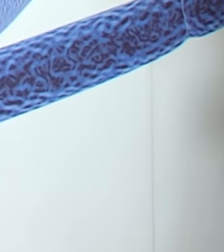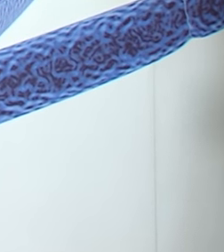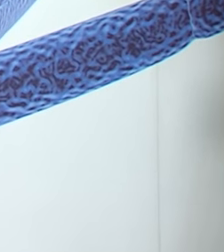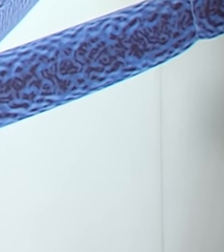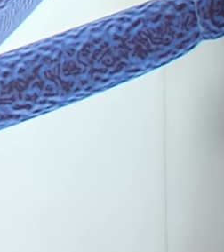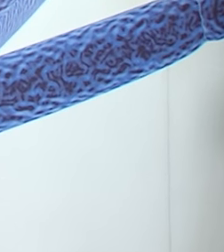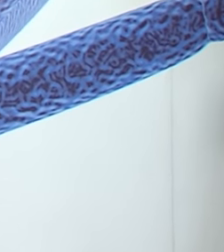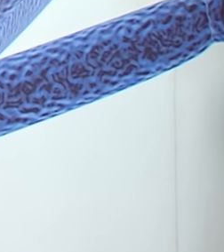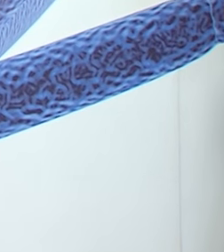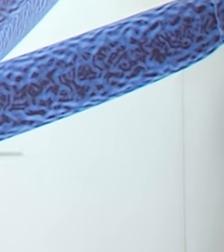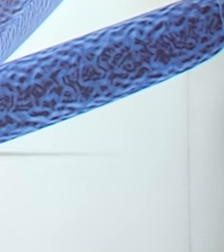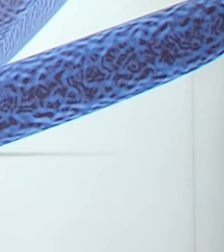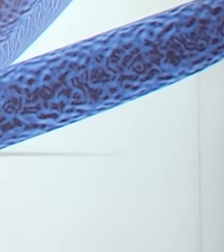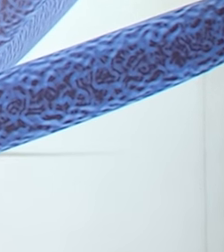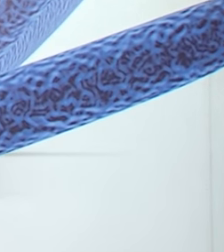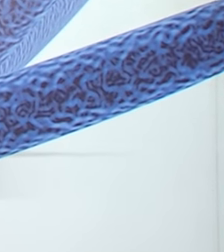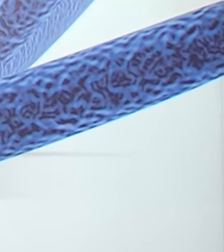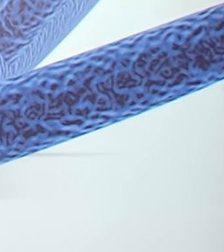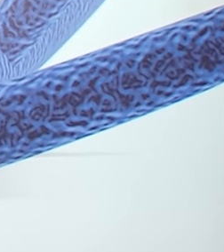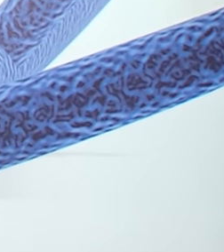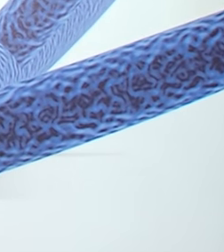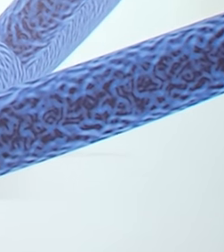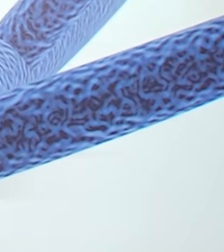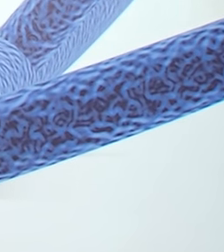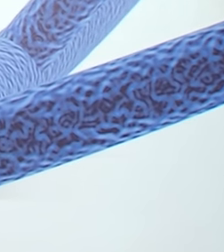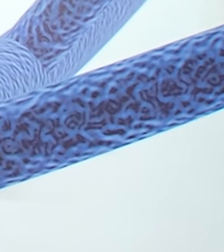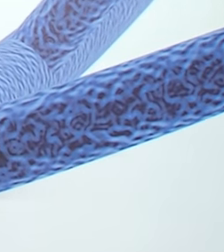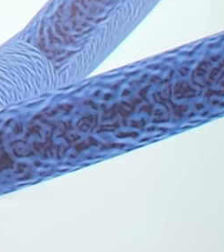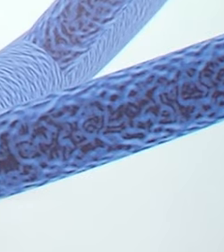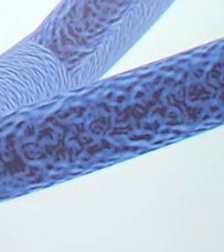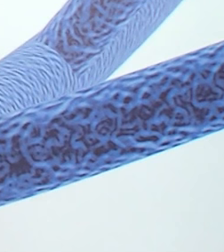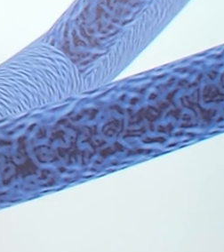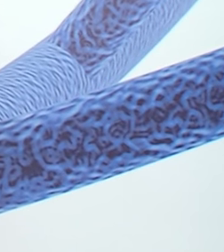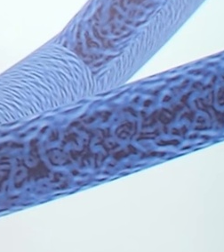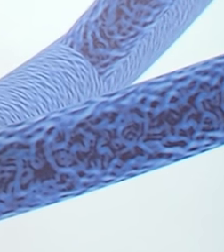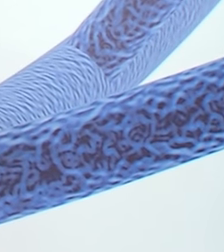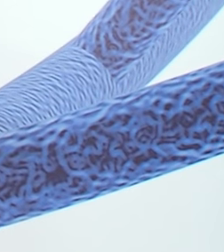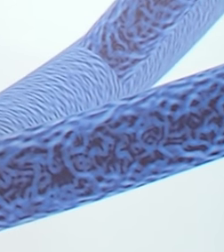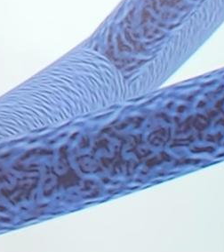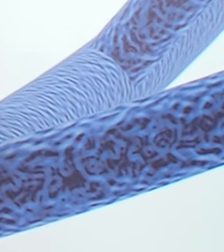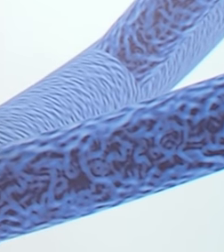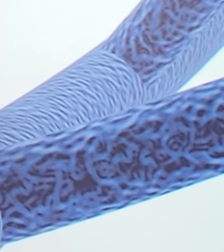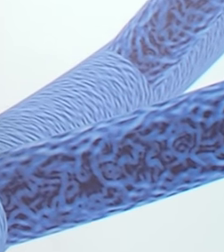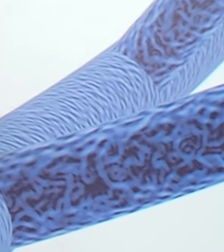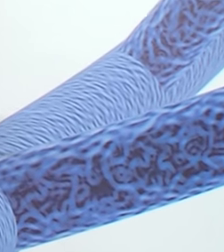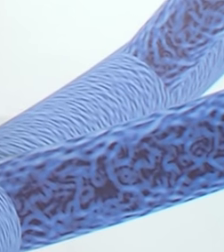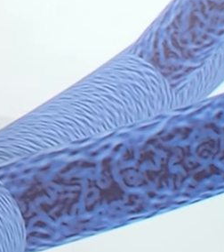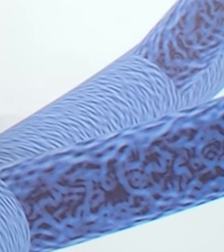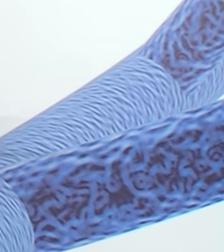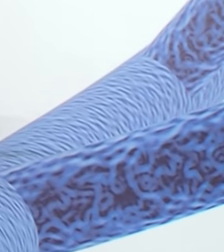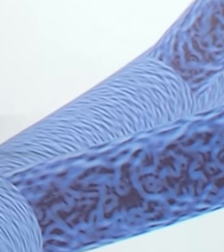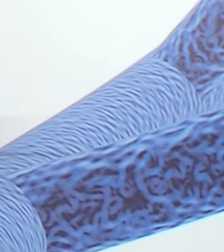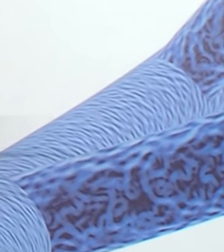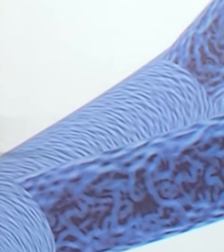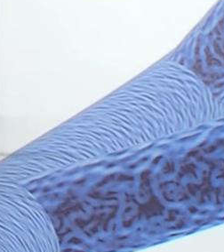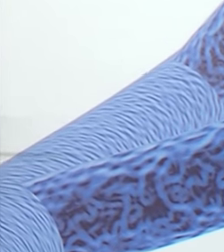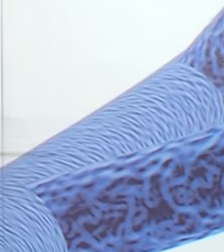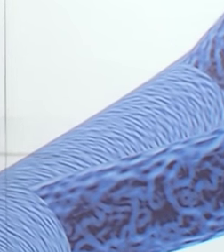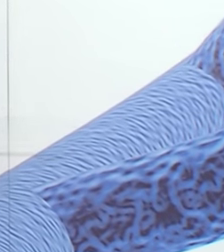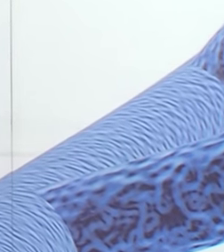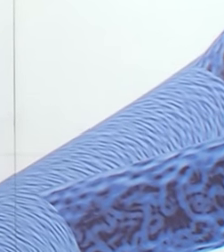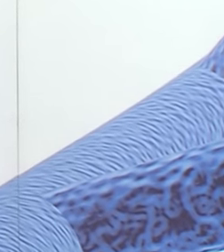Hola qué tal bienvenidos y bienvenidas a conciencia nos encontramos en Liberia en la sede de guanacaste de la